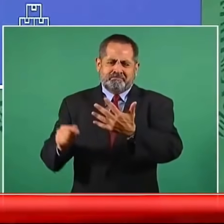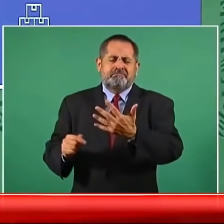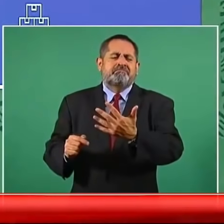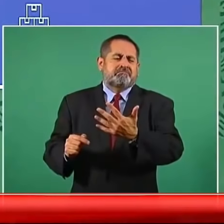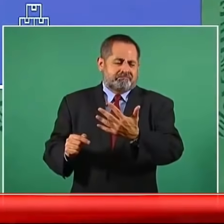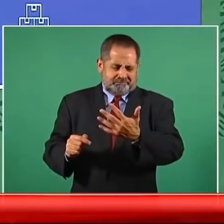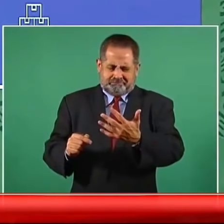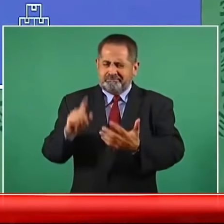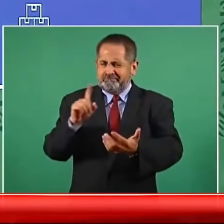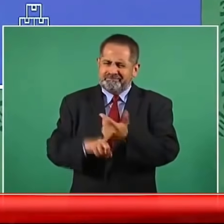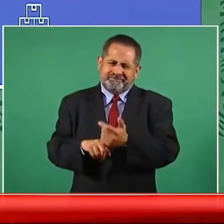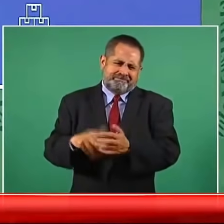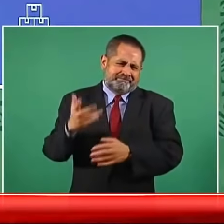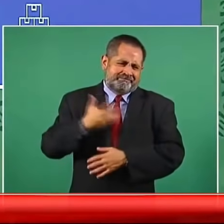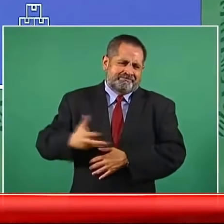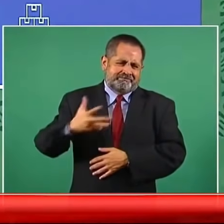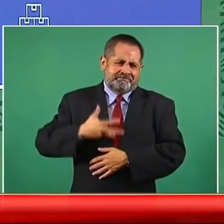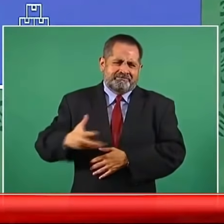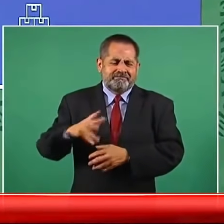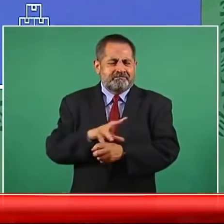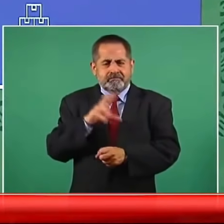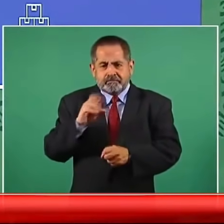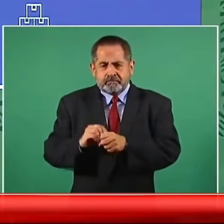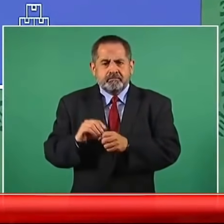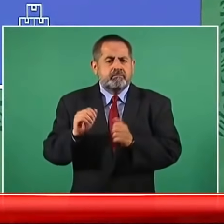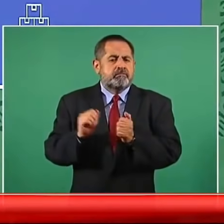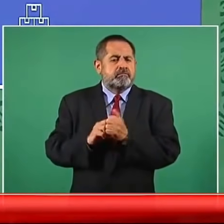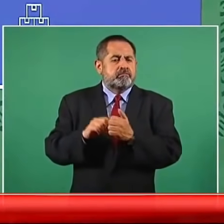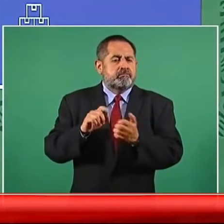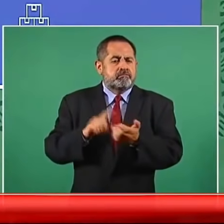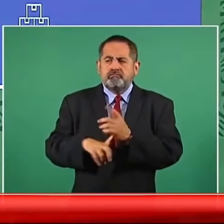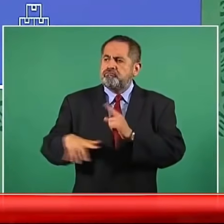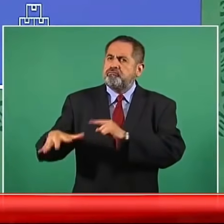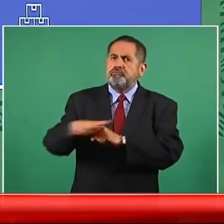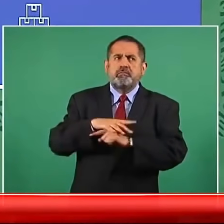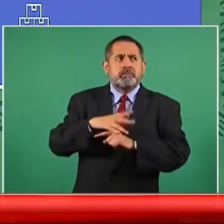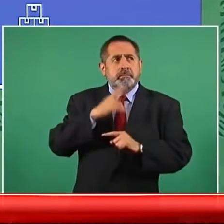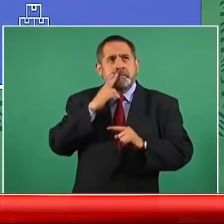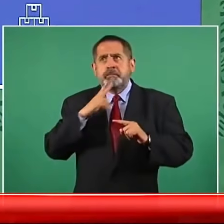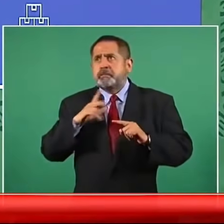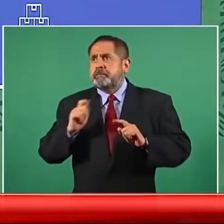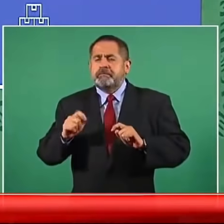también en lo que tiene que ver con el ambiente.